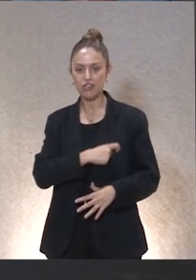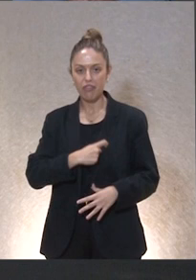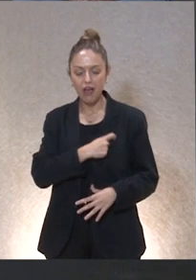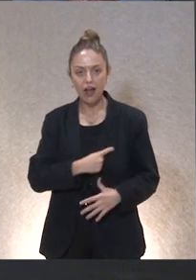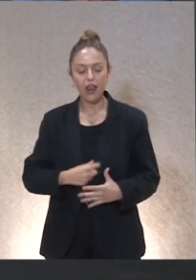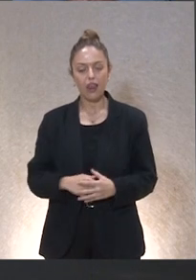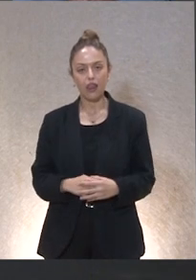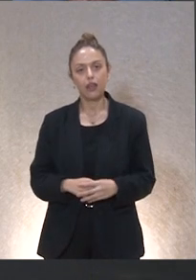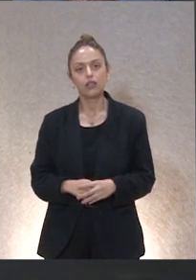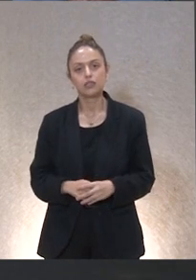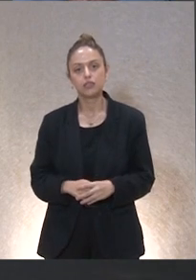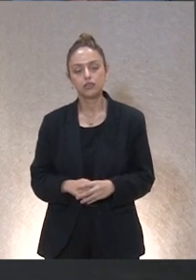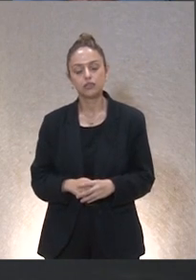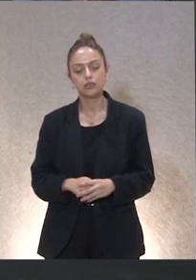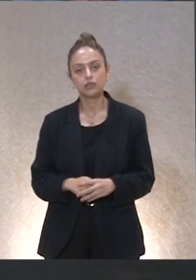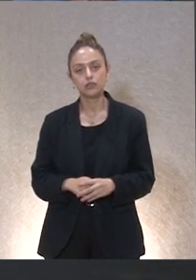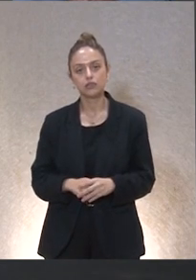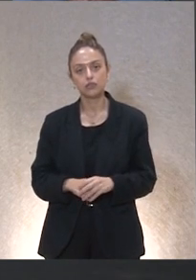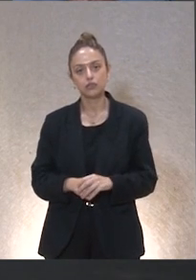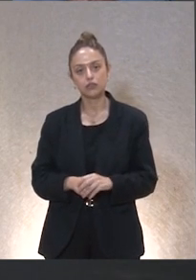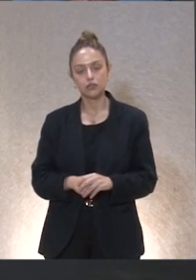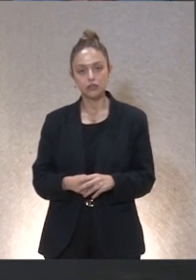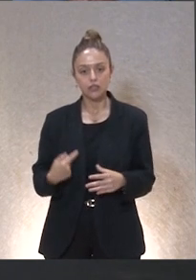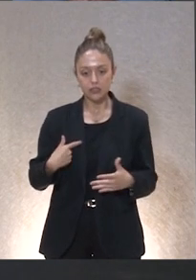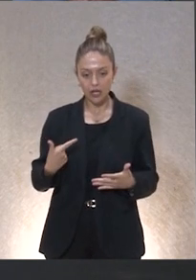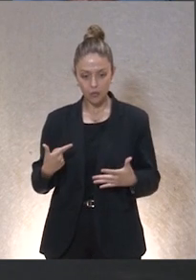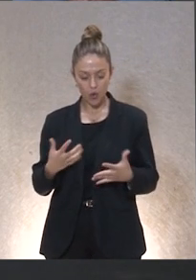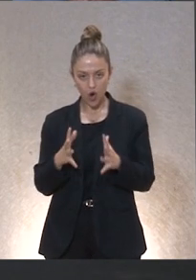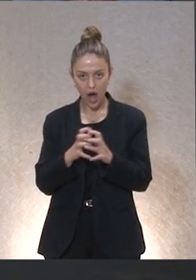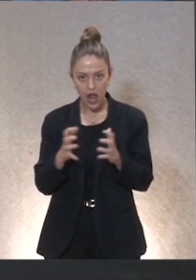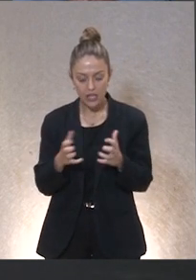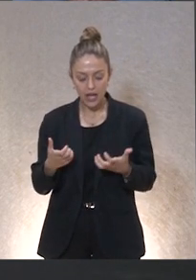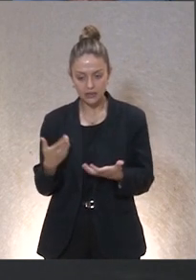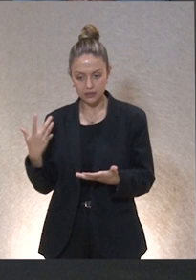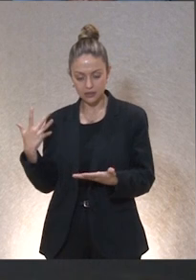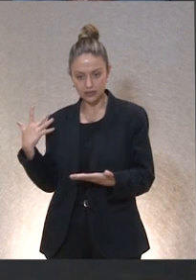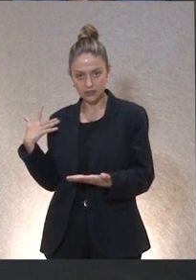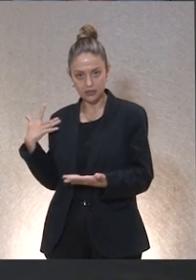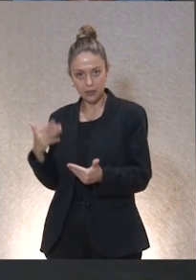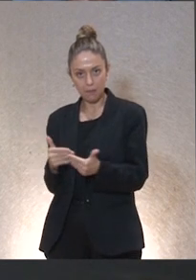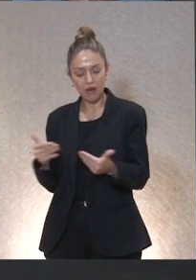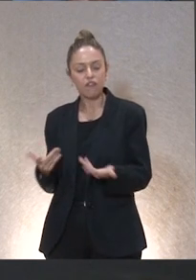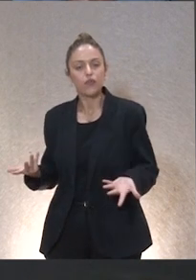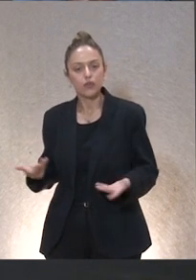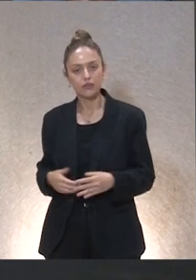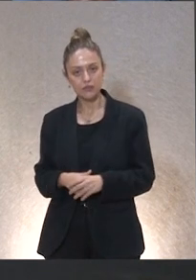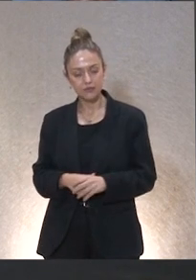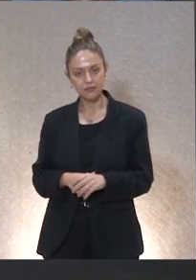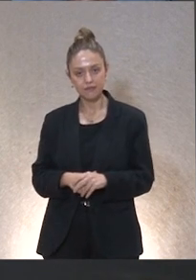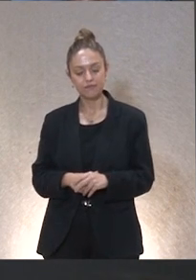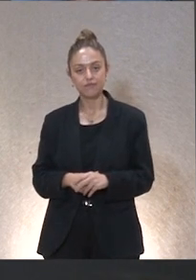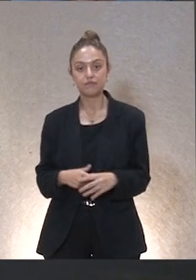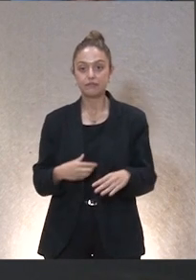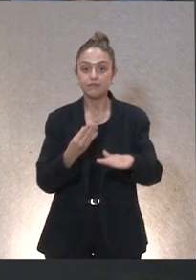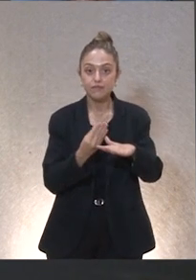etcétera cuándo nace esa inquietud Y de dónde crees que te viene pues